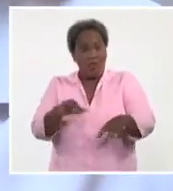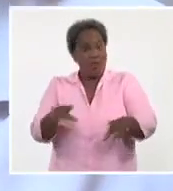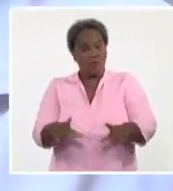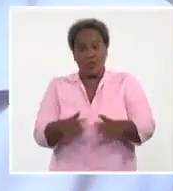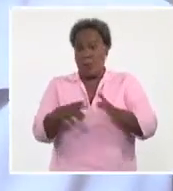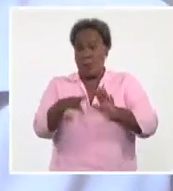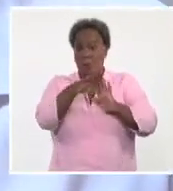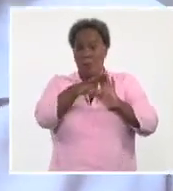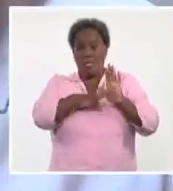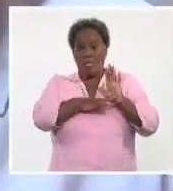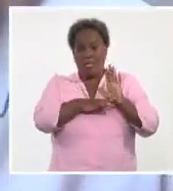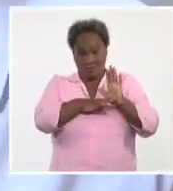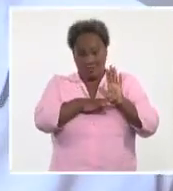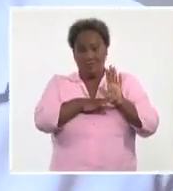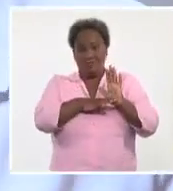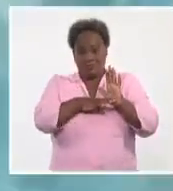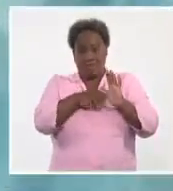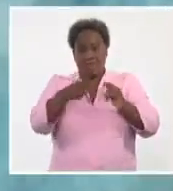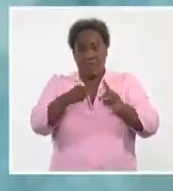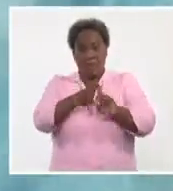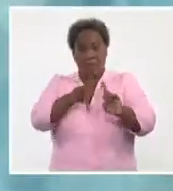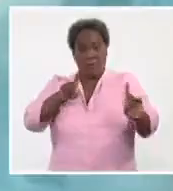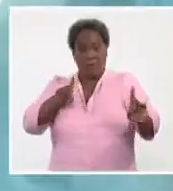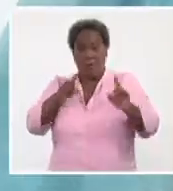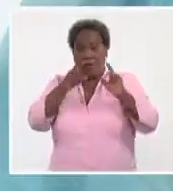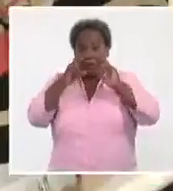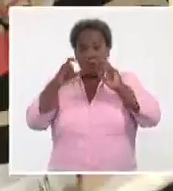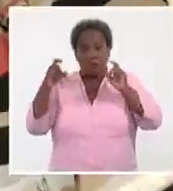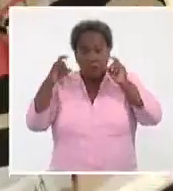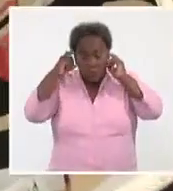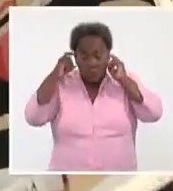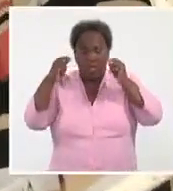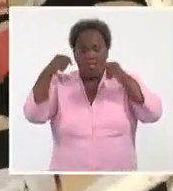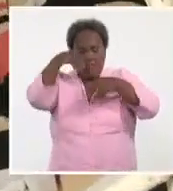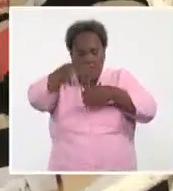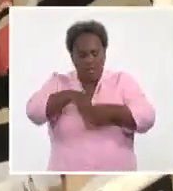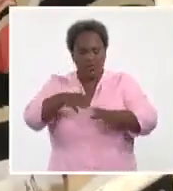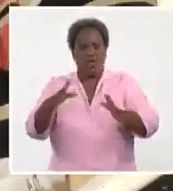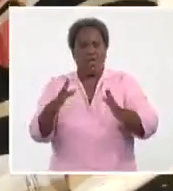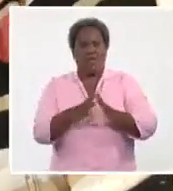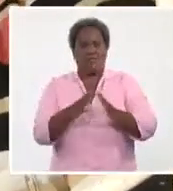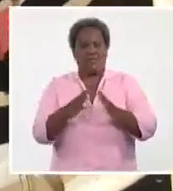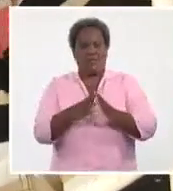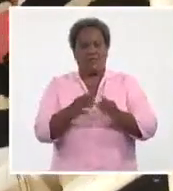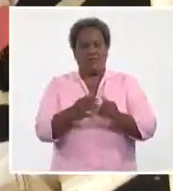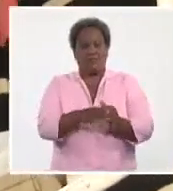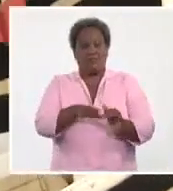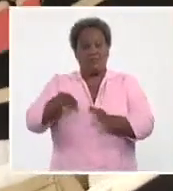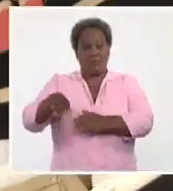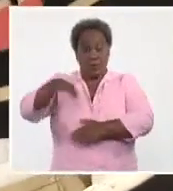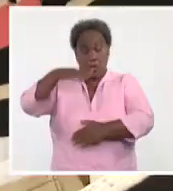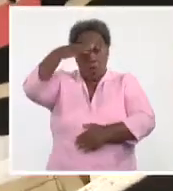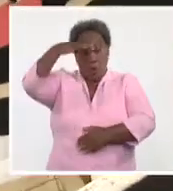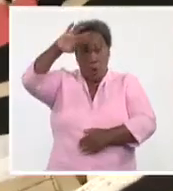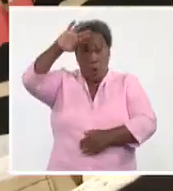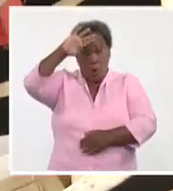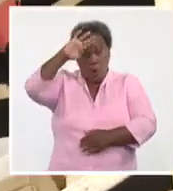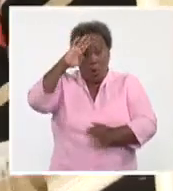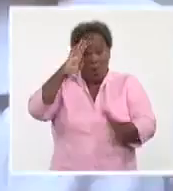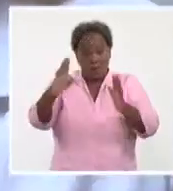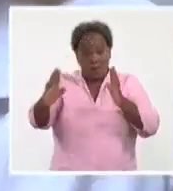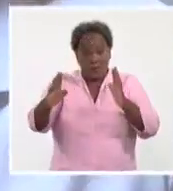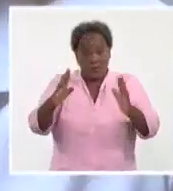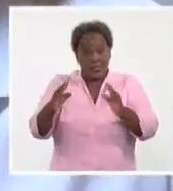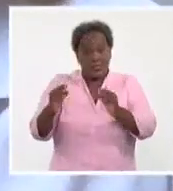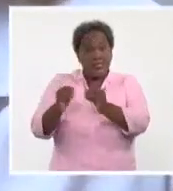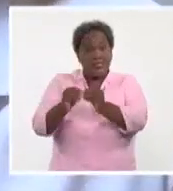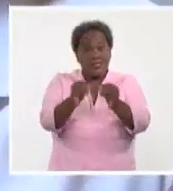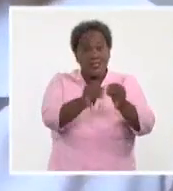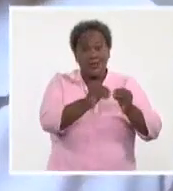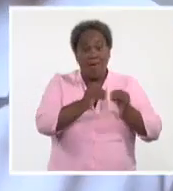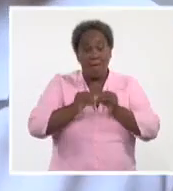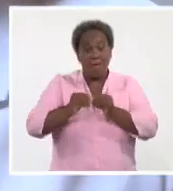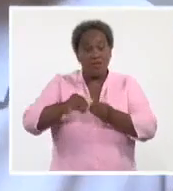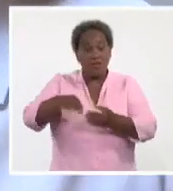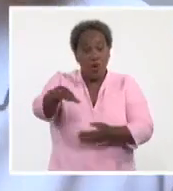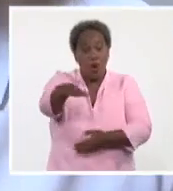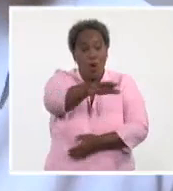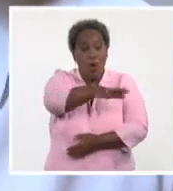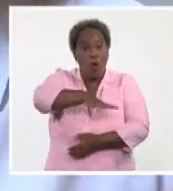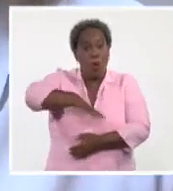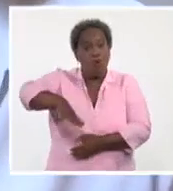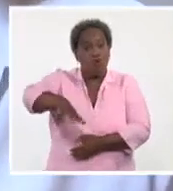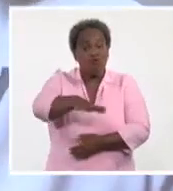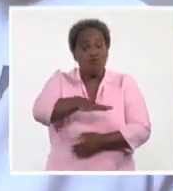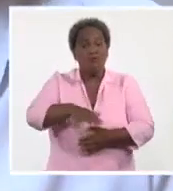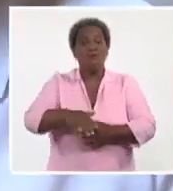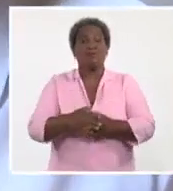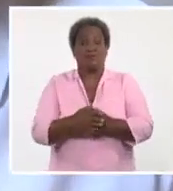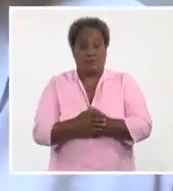estas medidas, también resultan enfermos. El país está en una fase de transmisión comunitaria y está, por